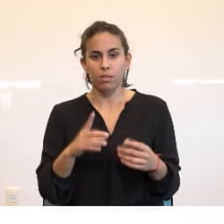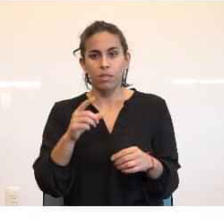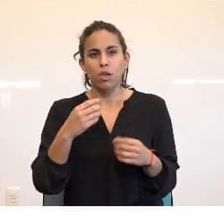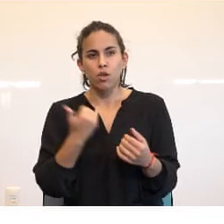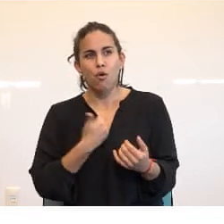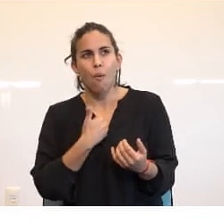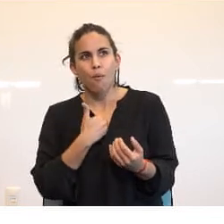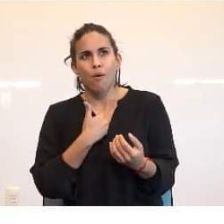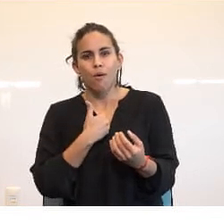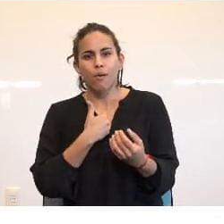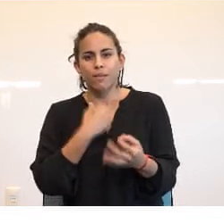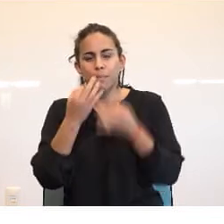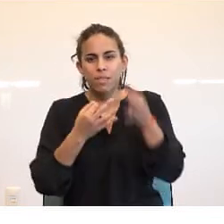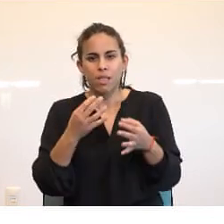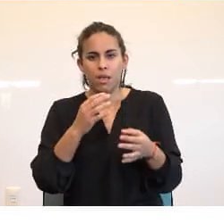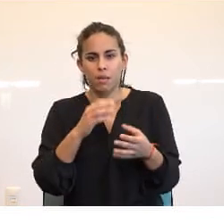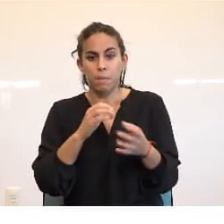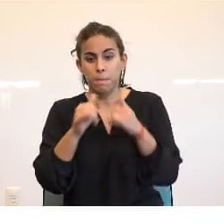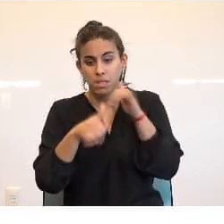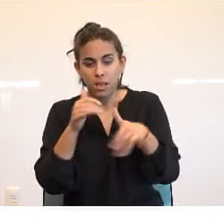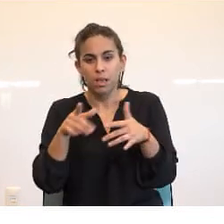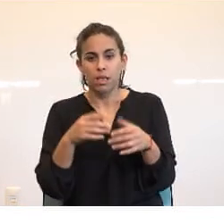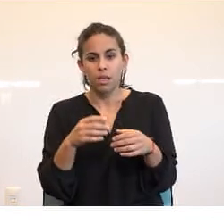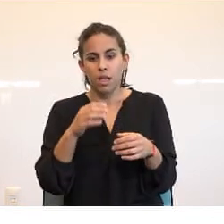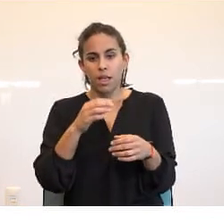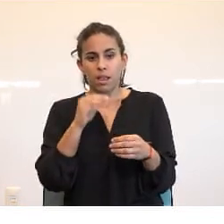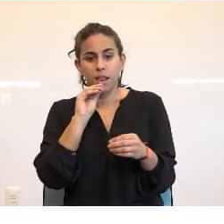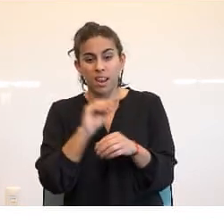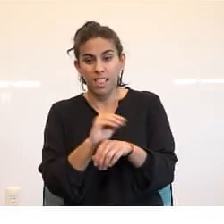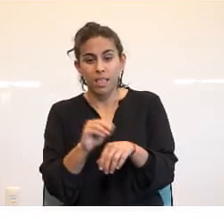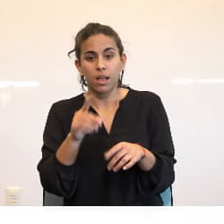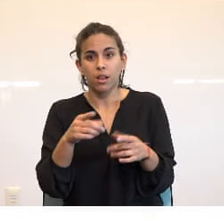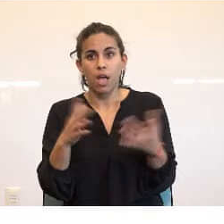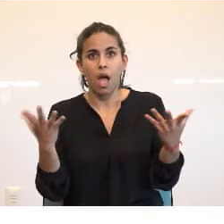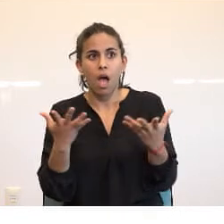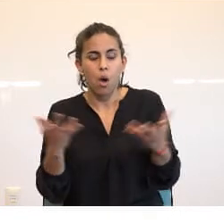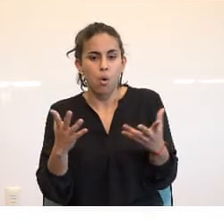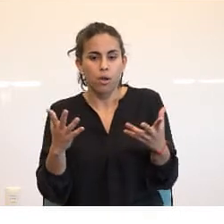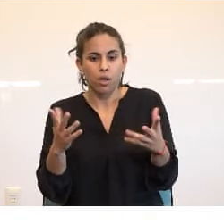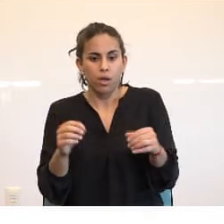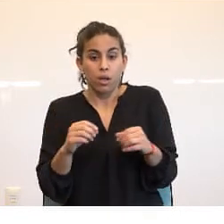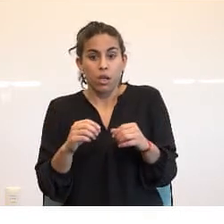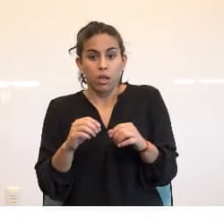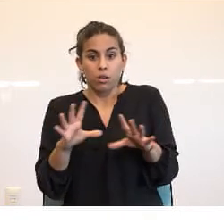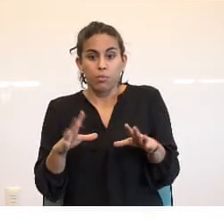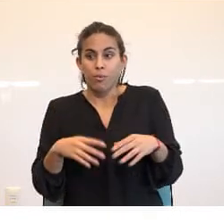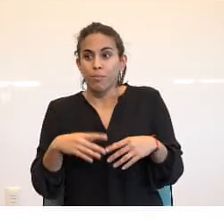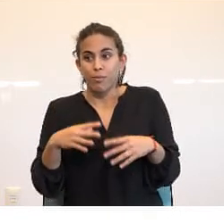estos mensajes, ser crítico ante portadas como la de Times, donde casualmente o